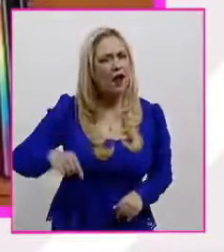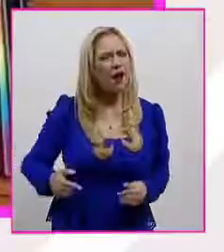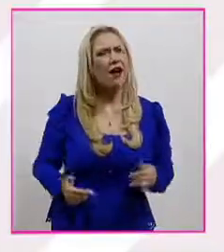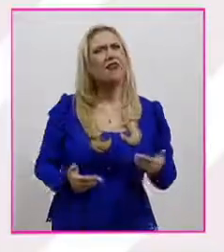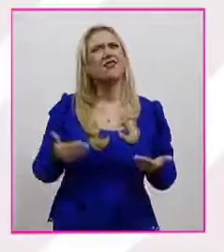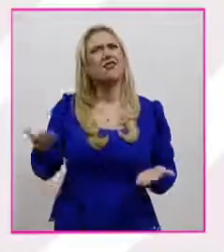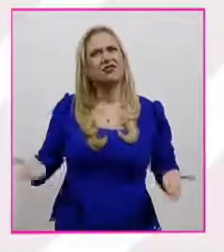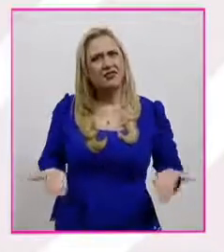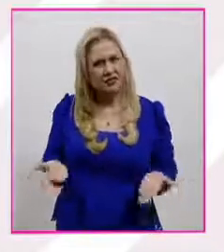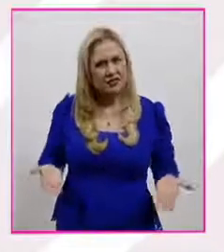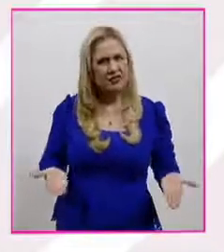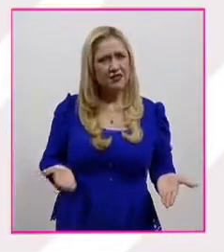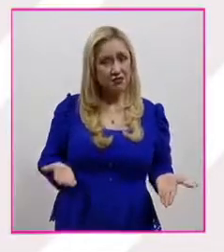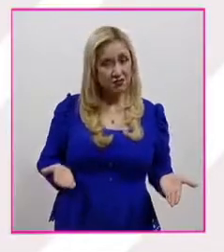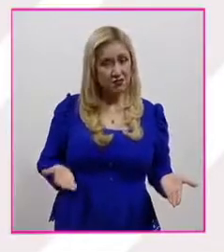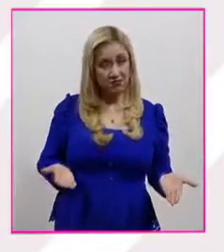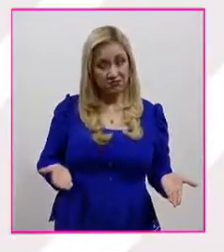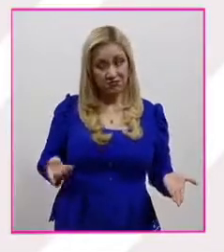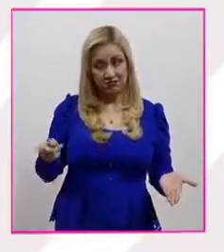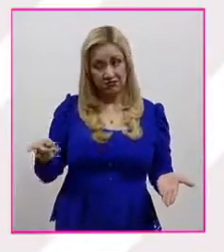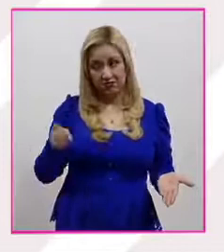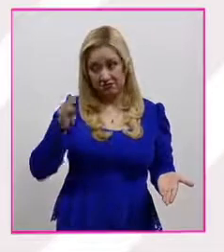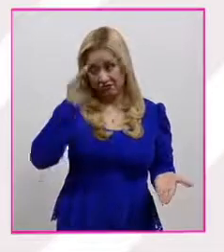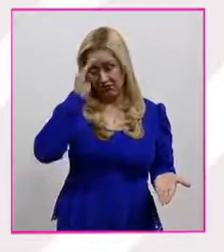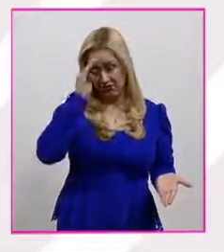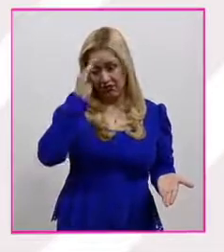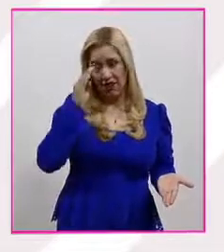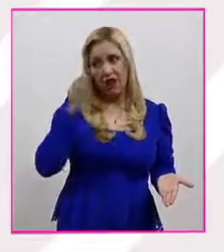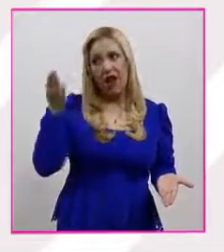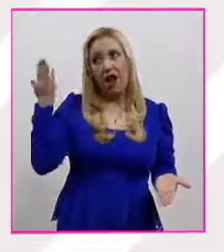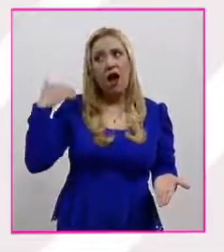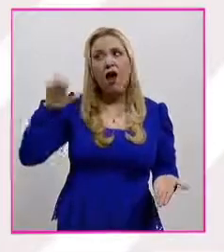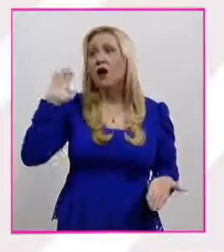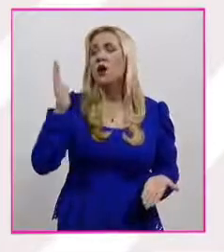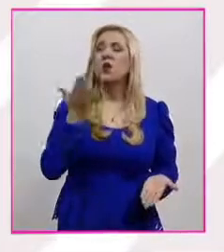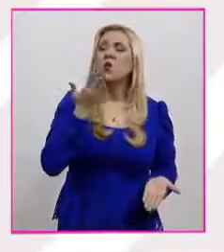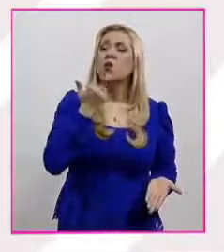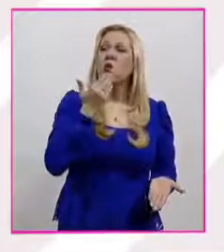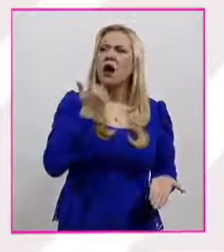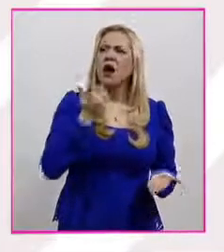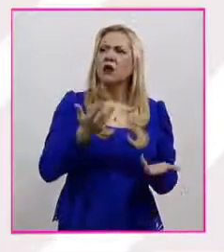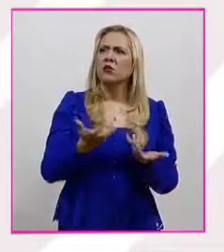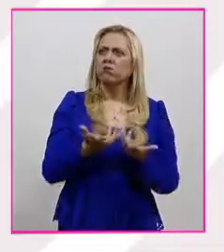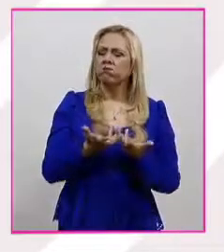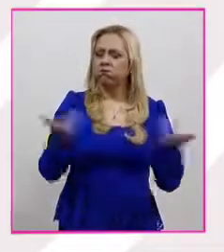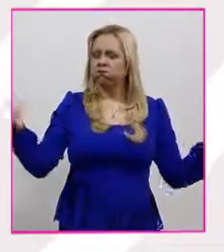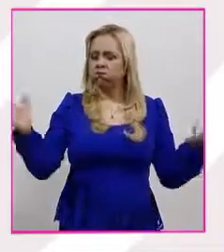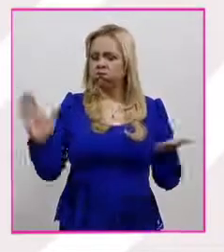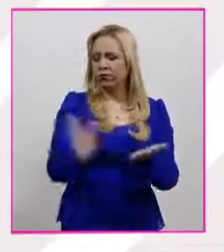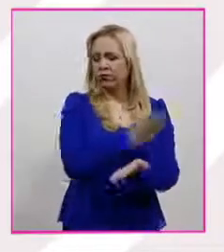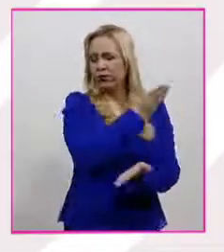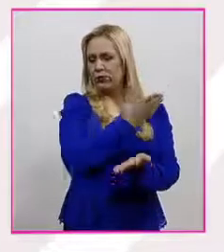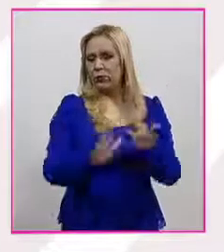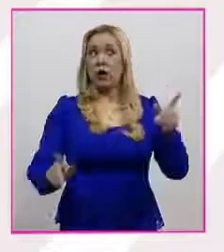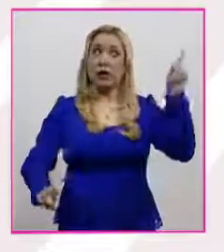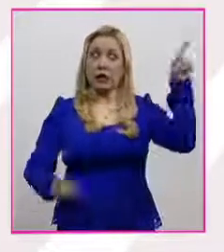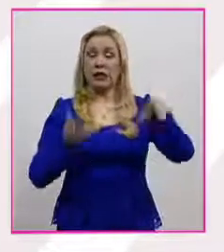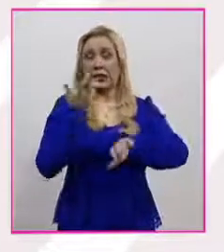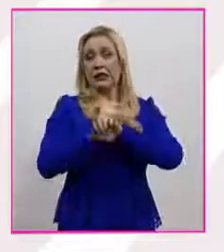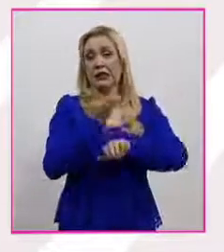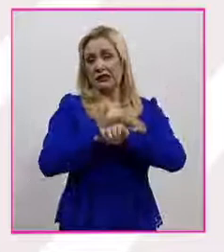que hay en México, si bien pues no ha habido una segregación racial como existía en Estados Unidos